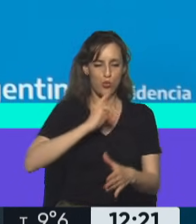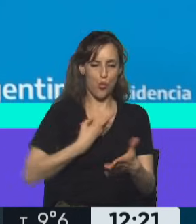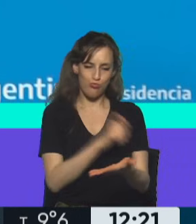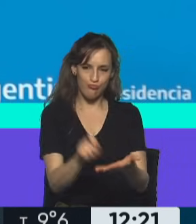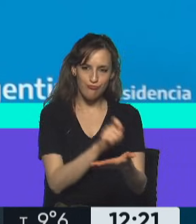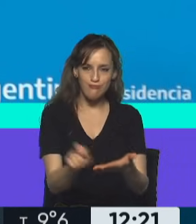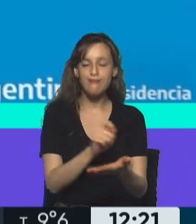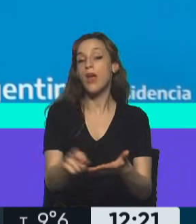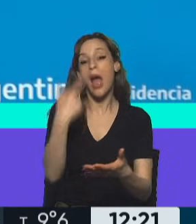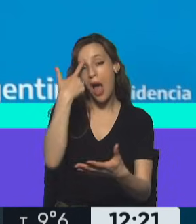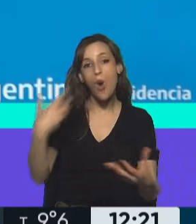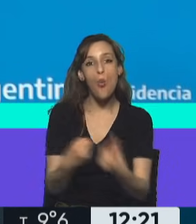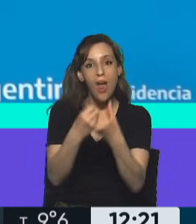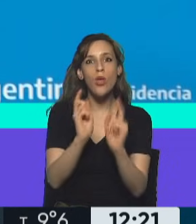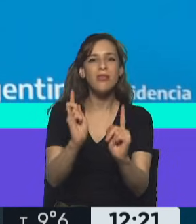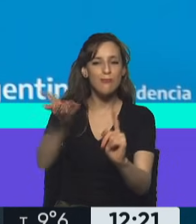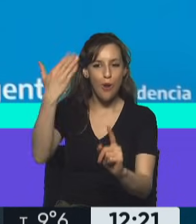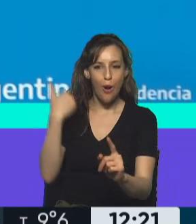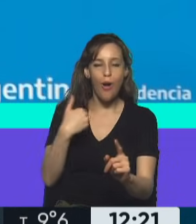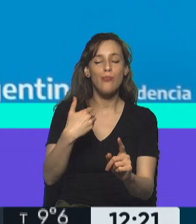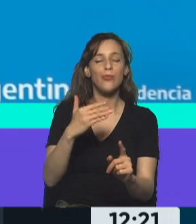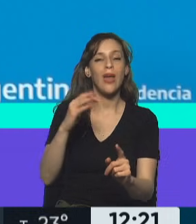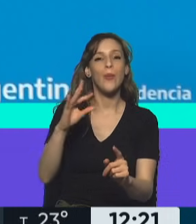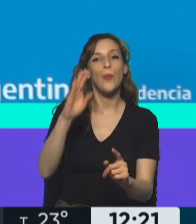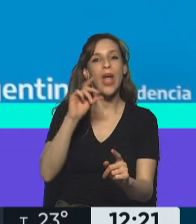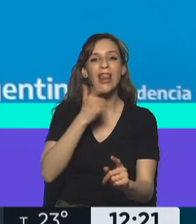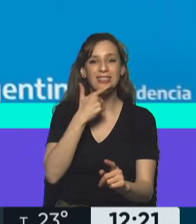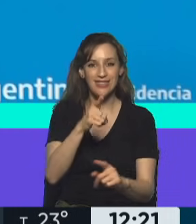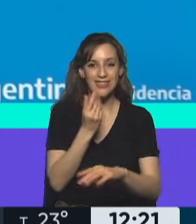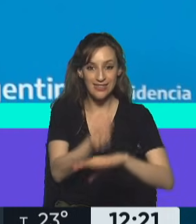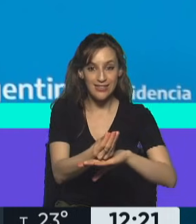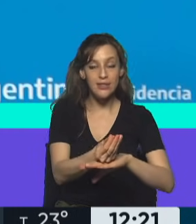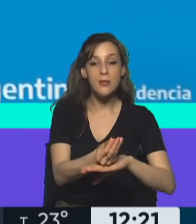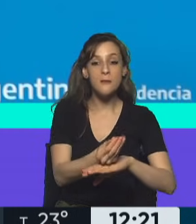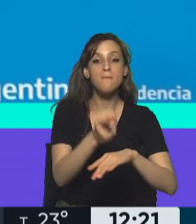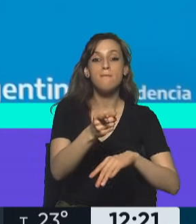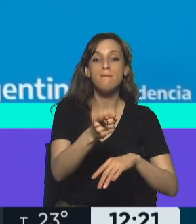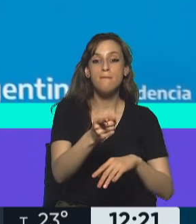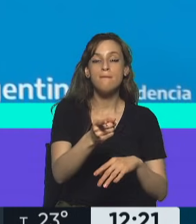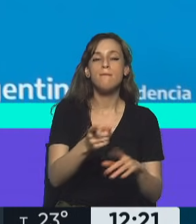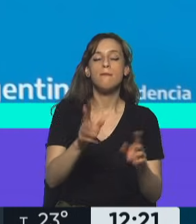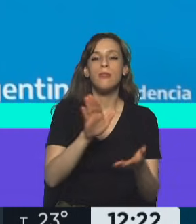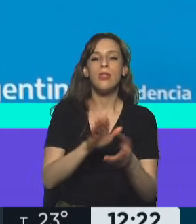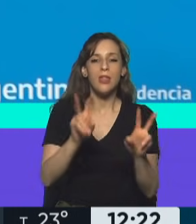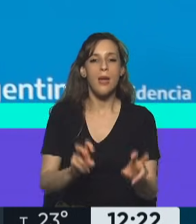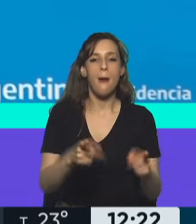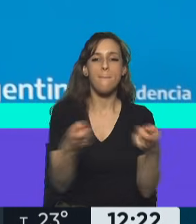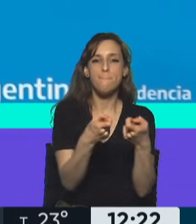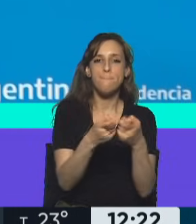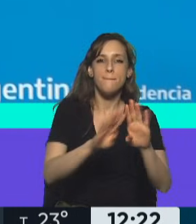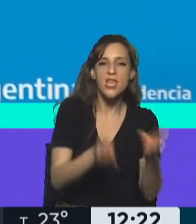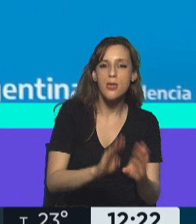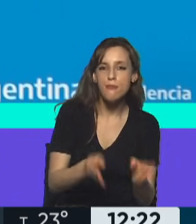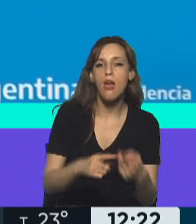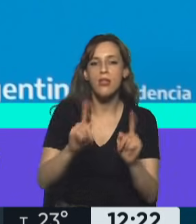adelante en el marco del Consejo Económico y Social que preside Gustavo Vélez, y me recordó la ley de compra argentino en acuerdo con las pymes, la de promoción a la explotación